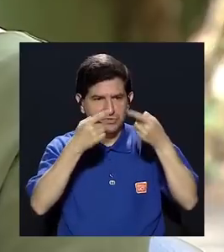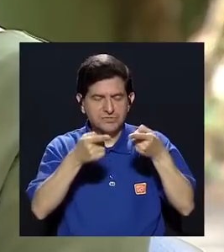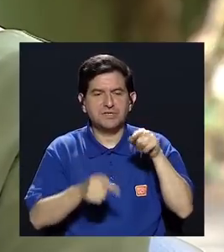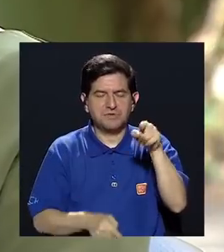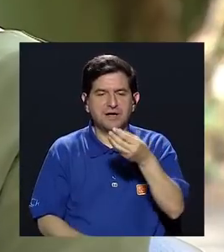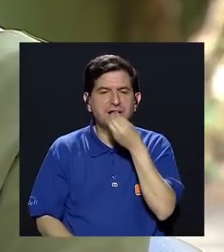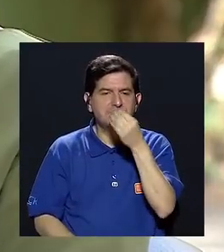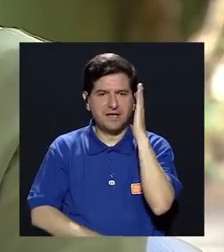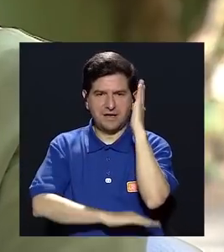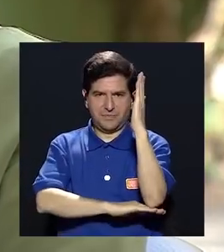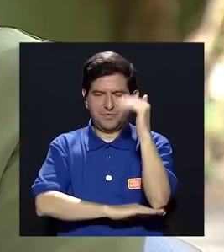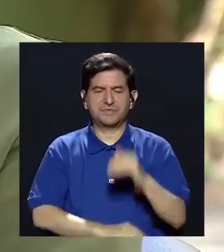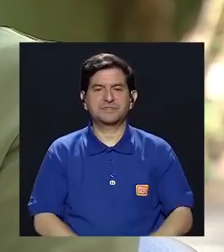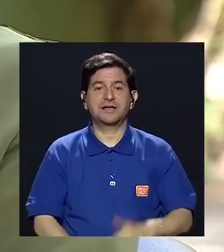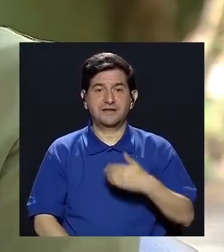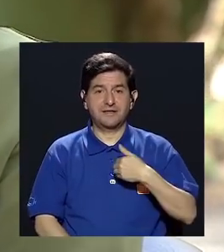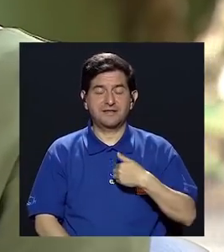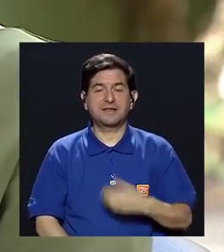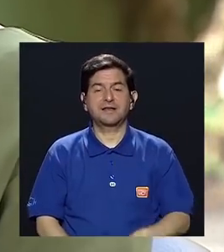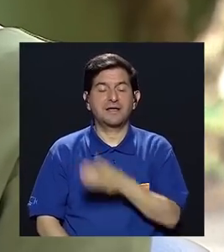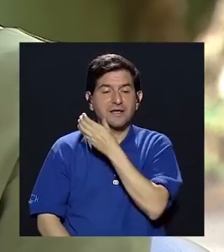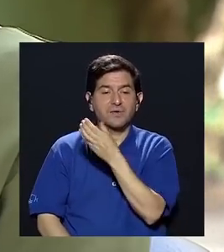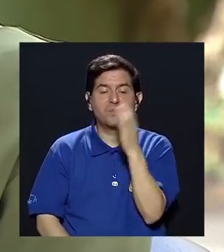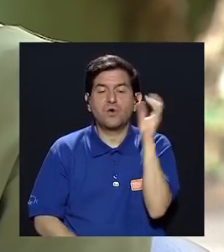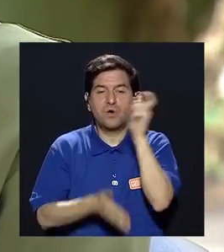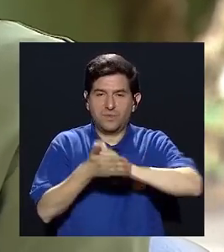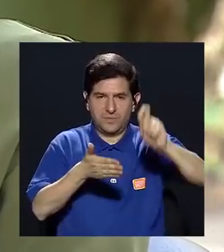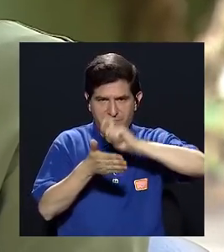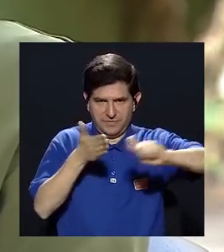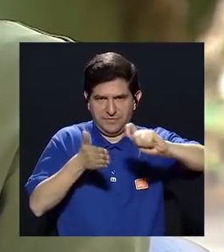SEN a almorzar y entonces tenían su comedor escolar.